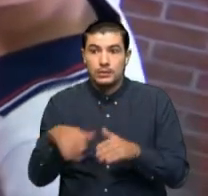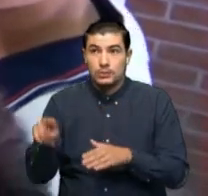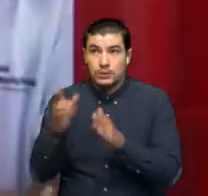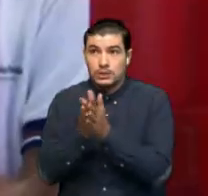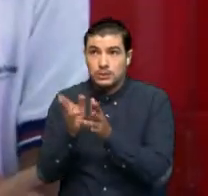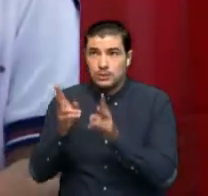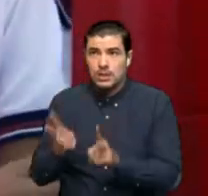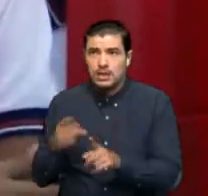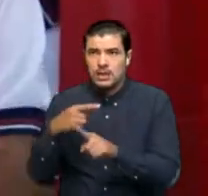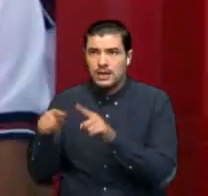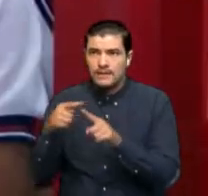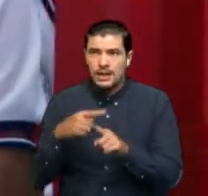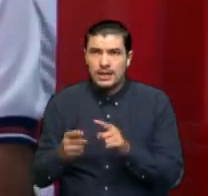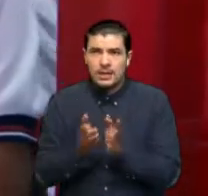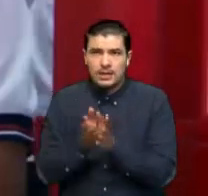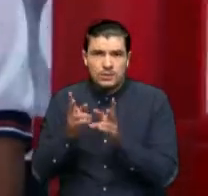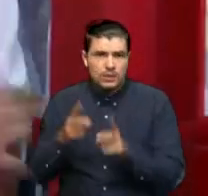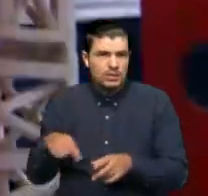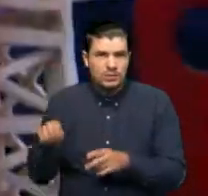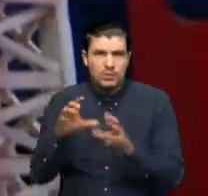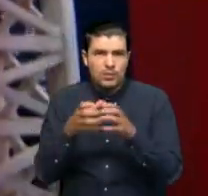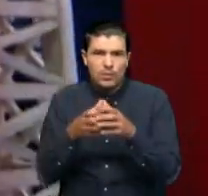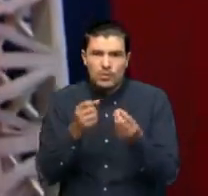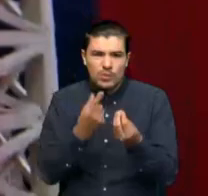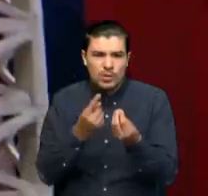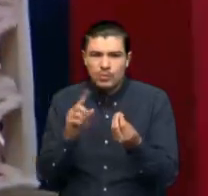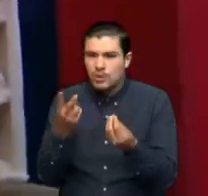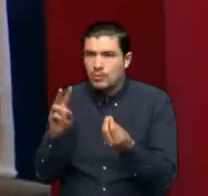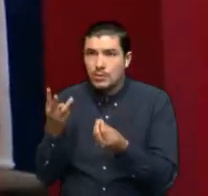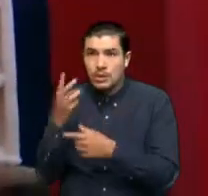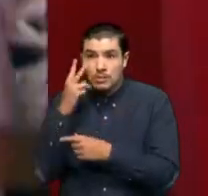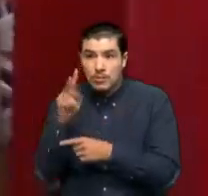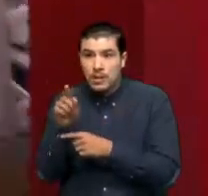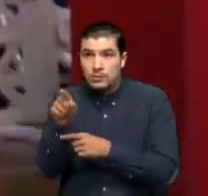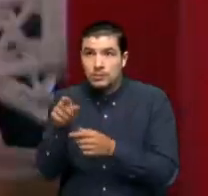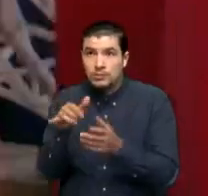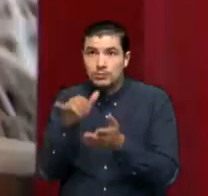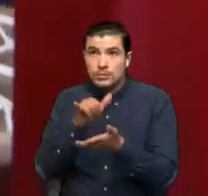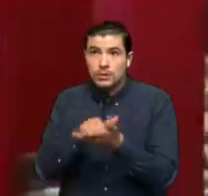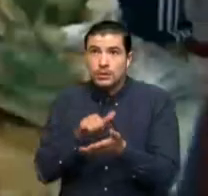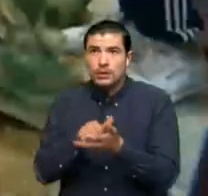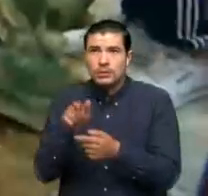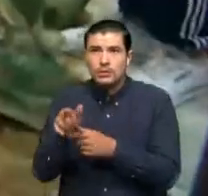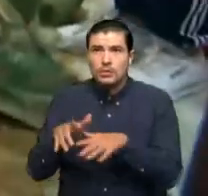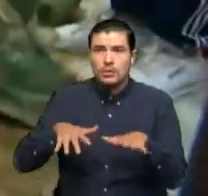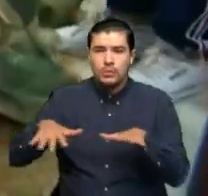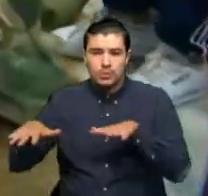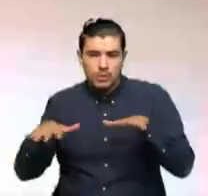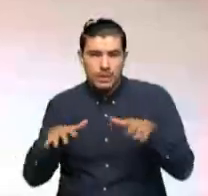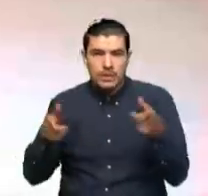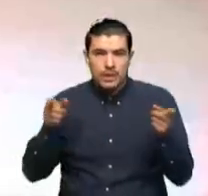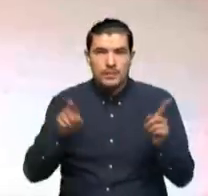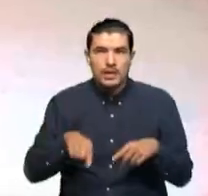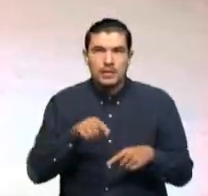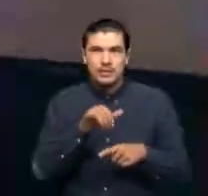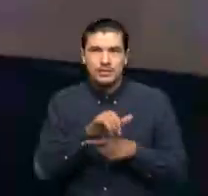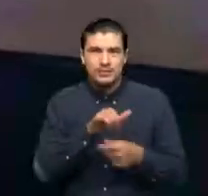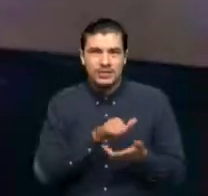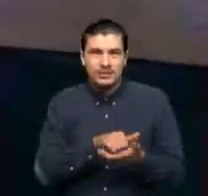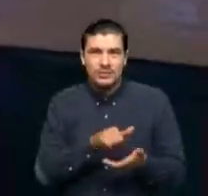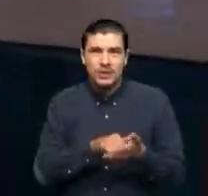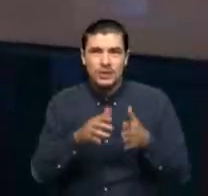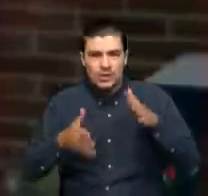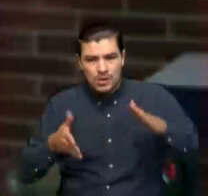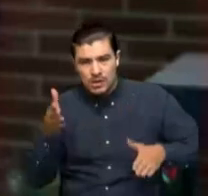todos los grados se unieron para simular algunos de los experimentos más actuales como puentes de resistencia a ecosistemas terrestres robots y